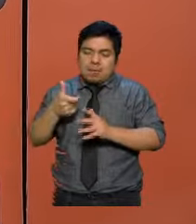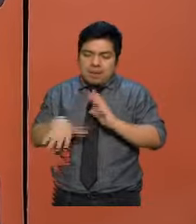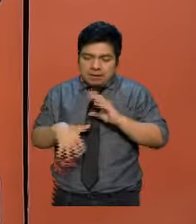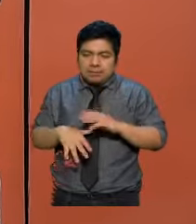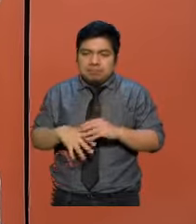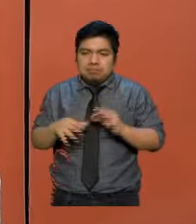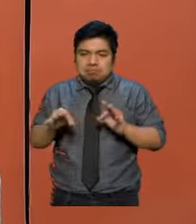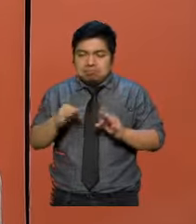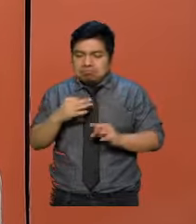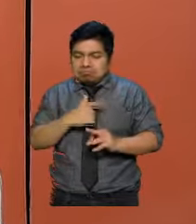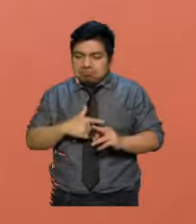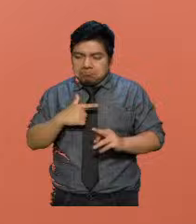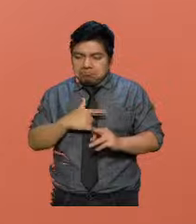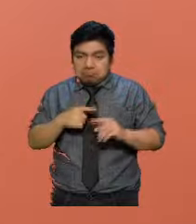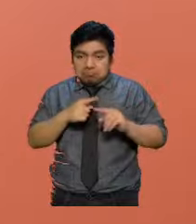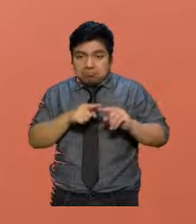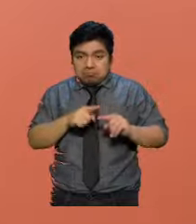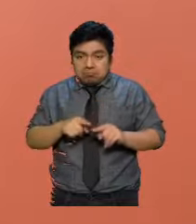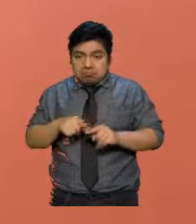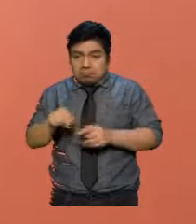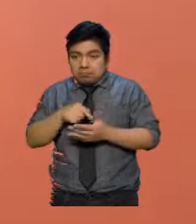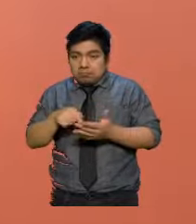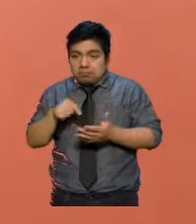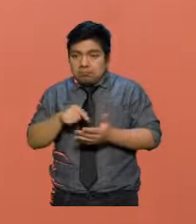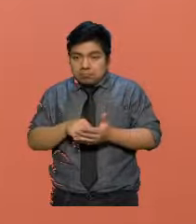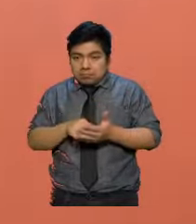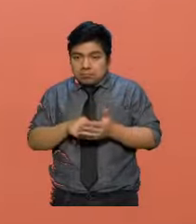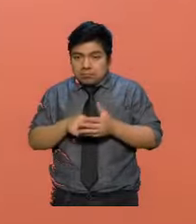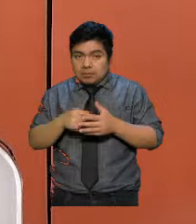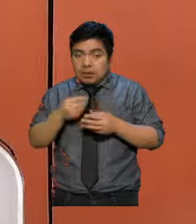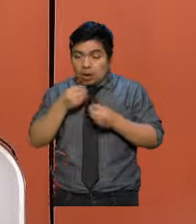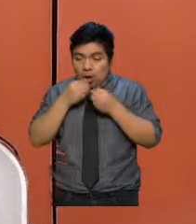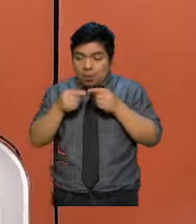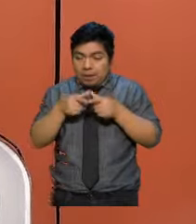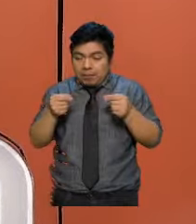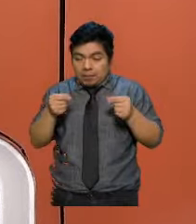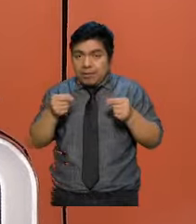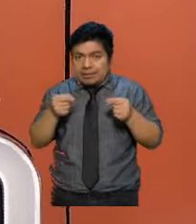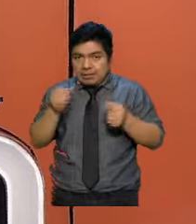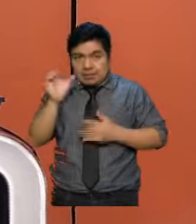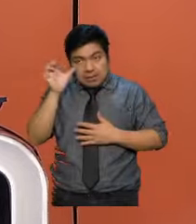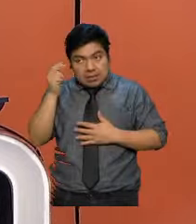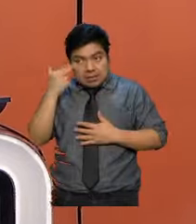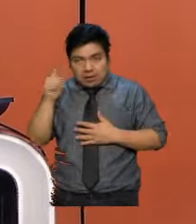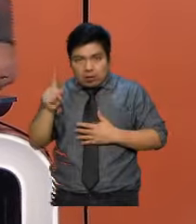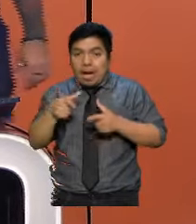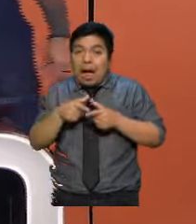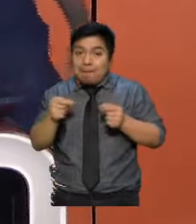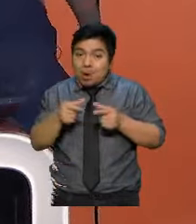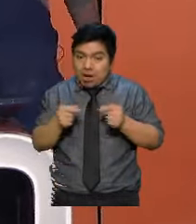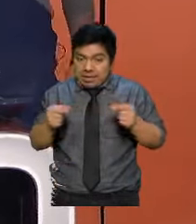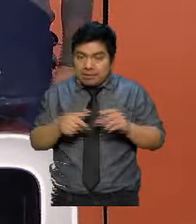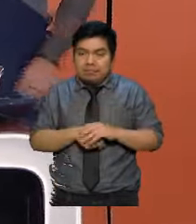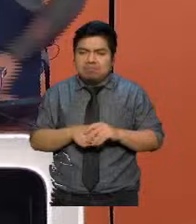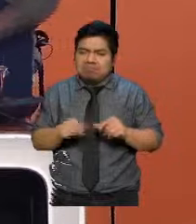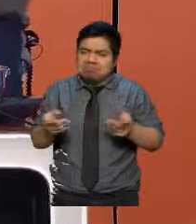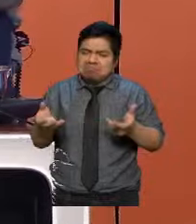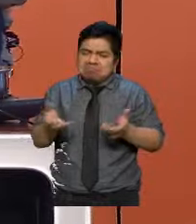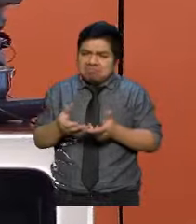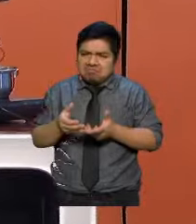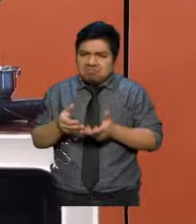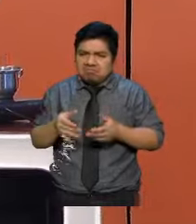la más común que encuentran en los lugares de comida japonesa, no es china. No, china. ¡Qué rico, japonesa! Qué rico. Así es. ¿Cómo se hace el